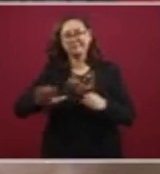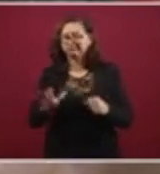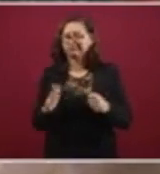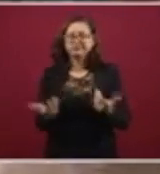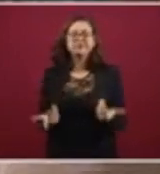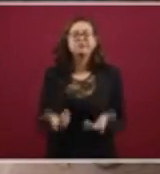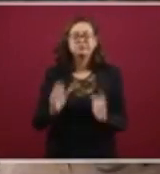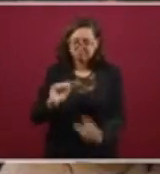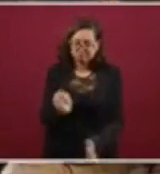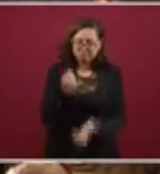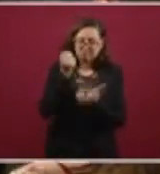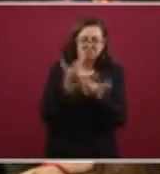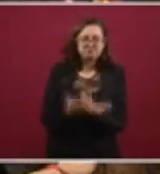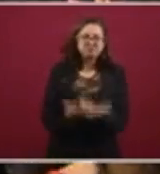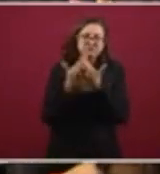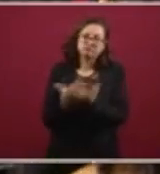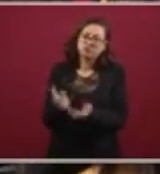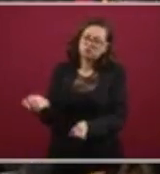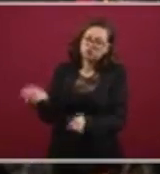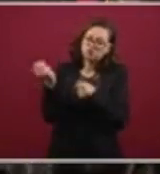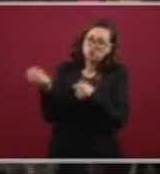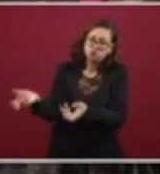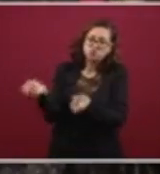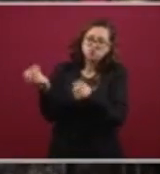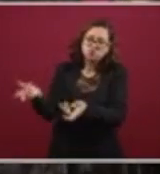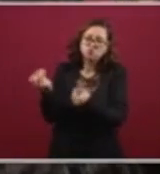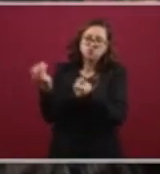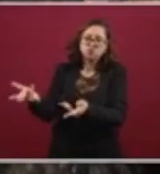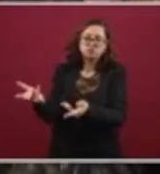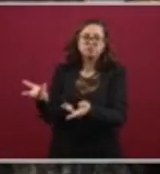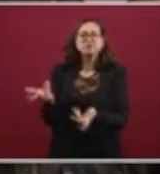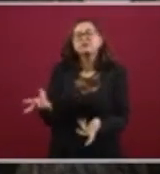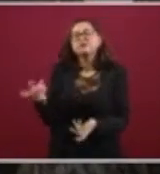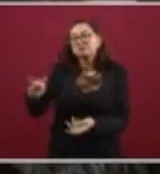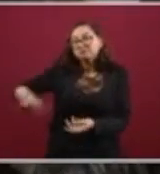y se atiende a quienes no